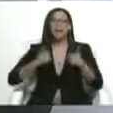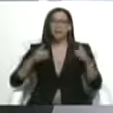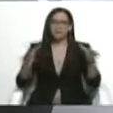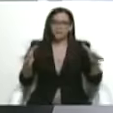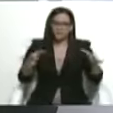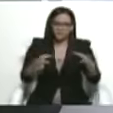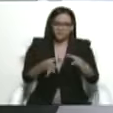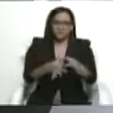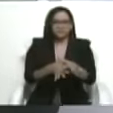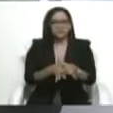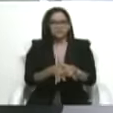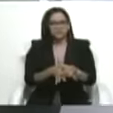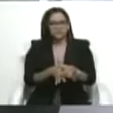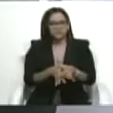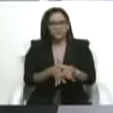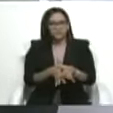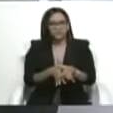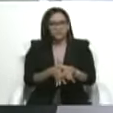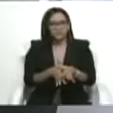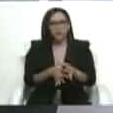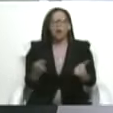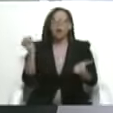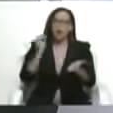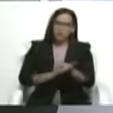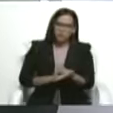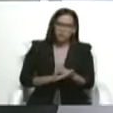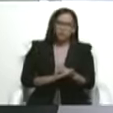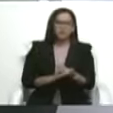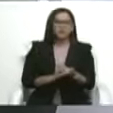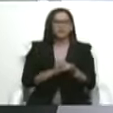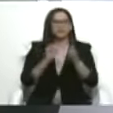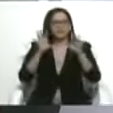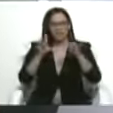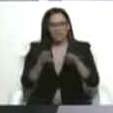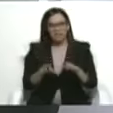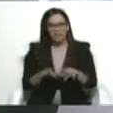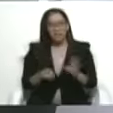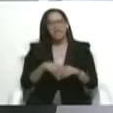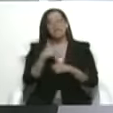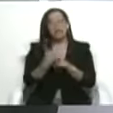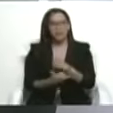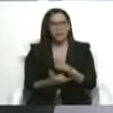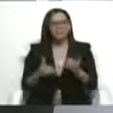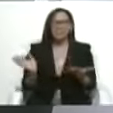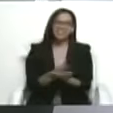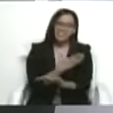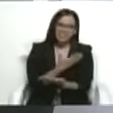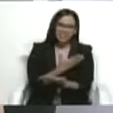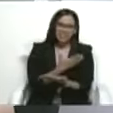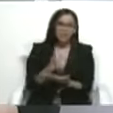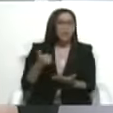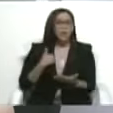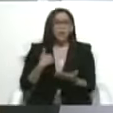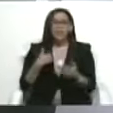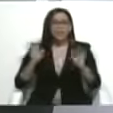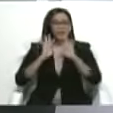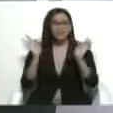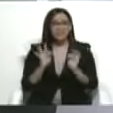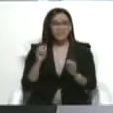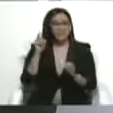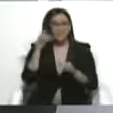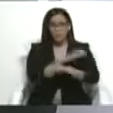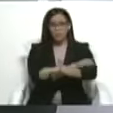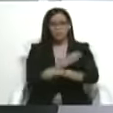mira, reeditar otra vez el plan de la salida en cualquier fase que hubieran ellos